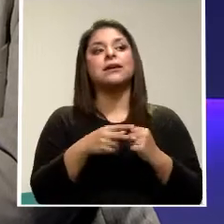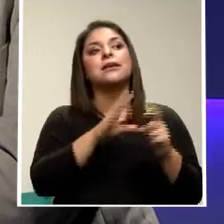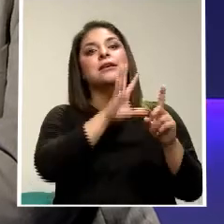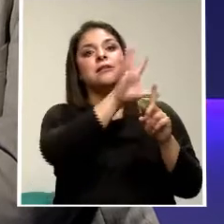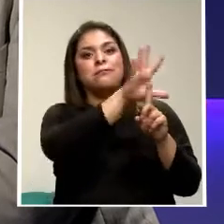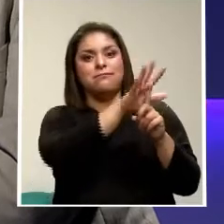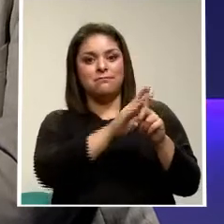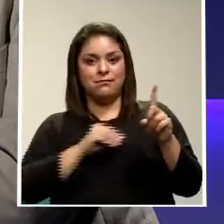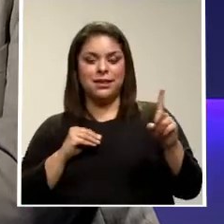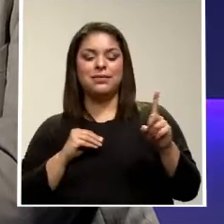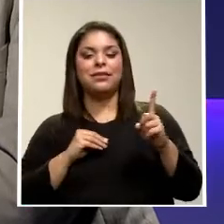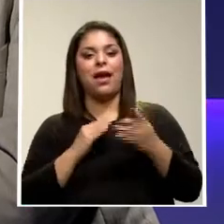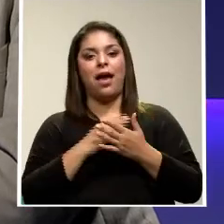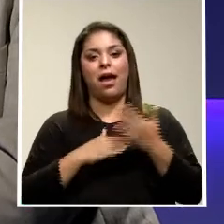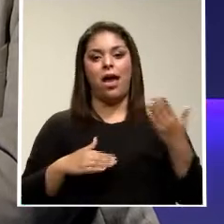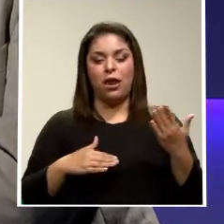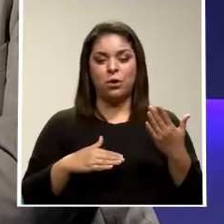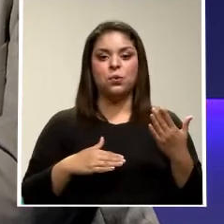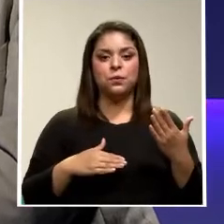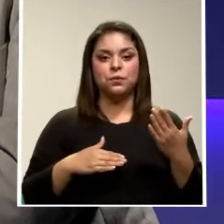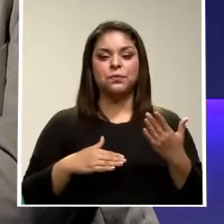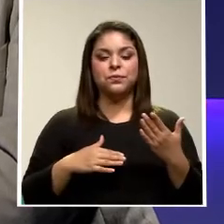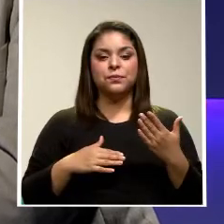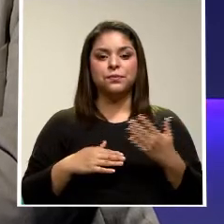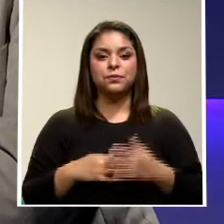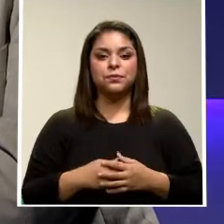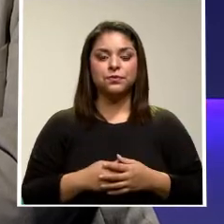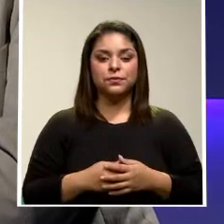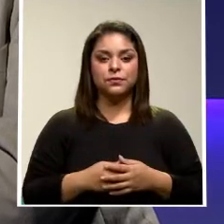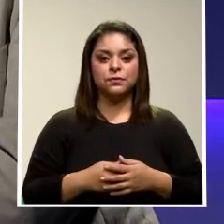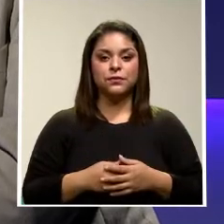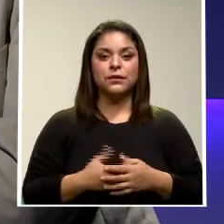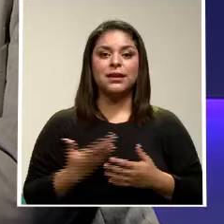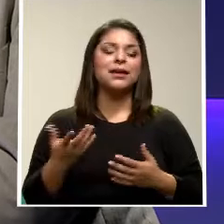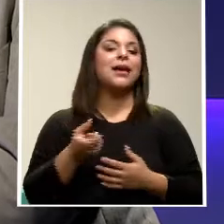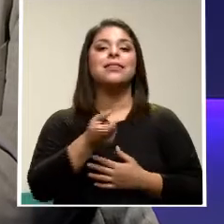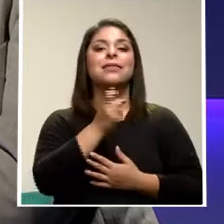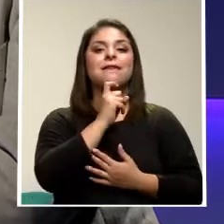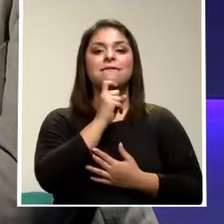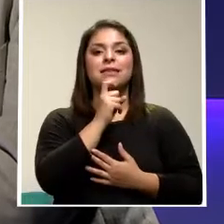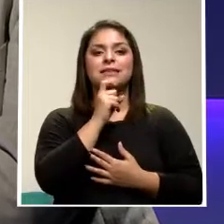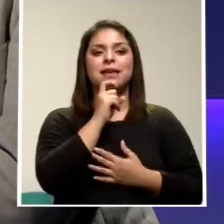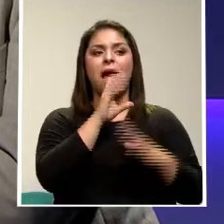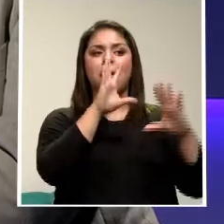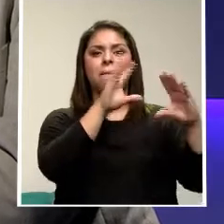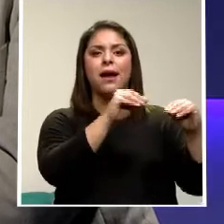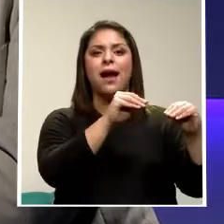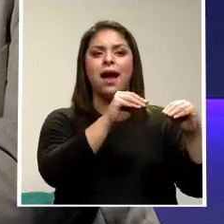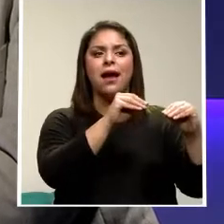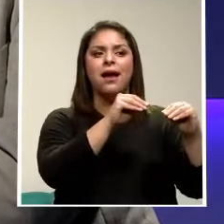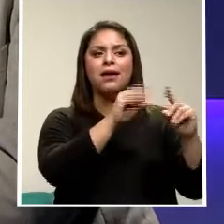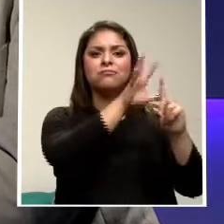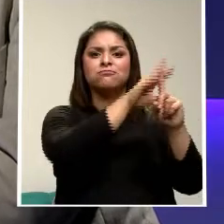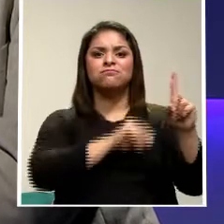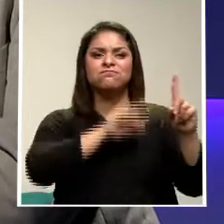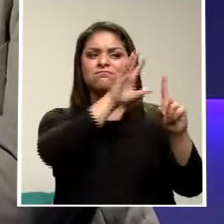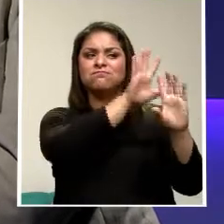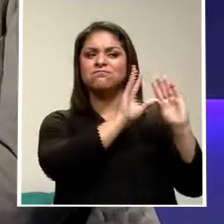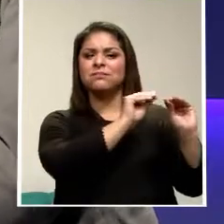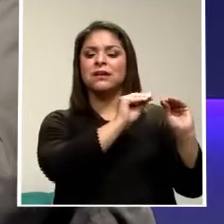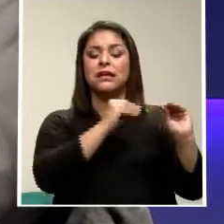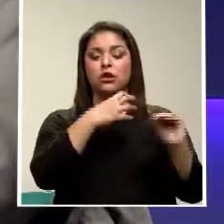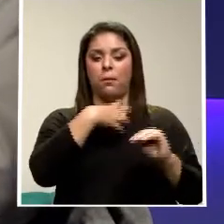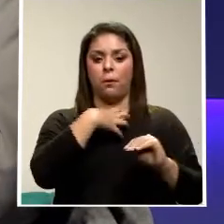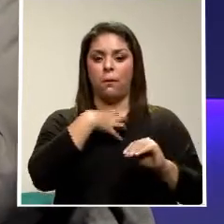muchos. Qué difícil que es apagar ese eco y encontrar la propia voz. ¿Cómo te ocurrió